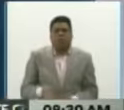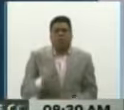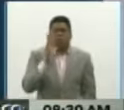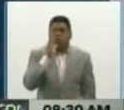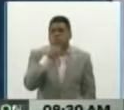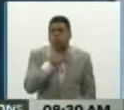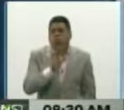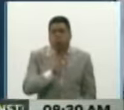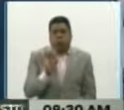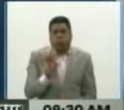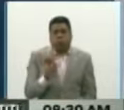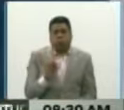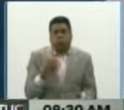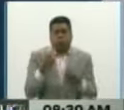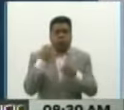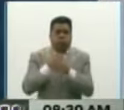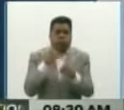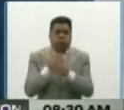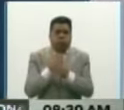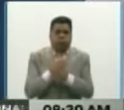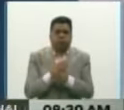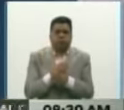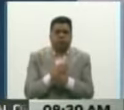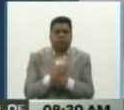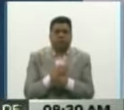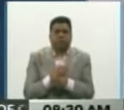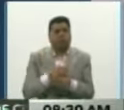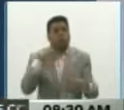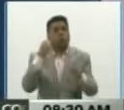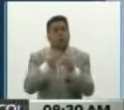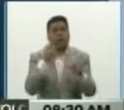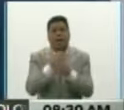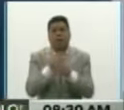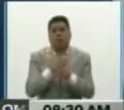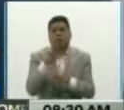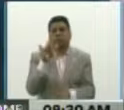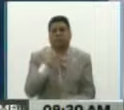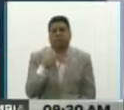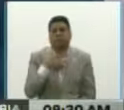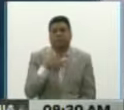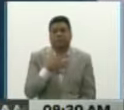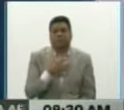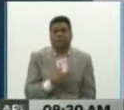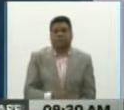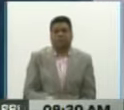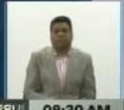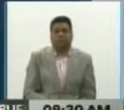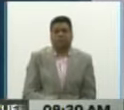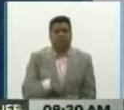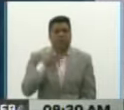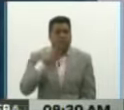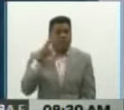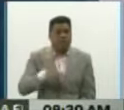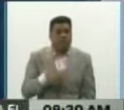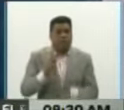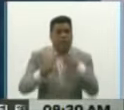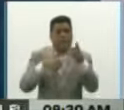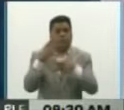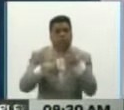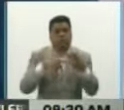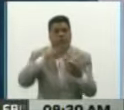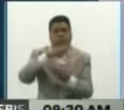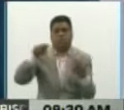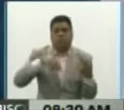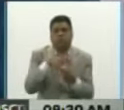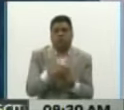acciones concretas, pues evidentemente la masa, la clase obrera, se siente afectada y, por supuesto, le hace un gran daño al proceso revolucionario